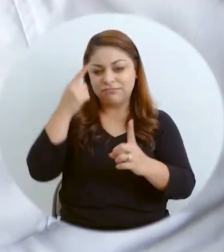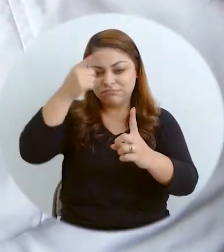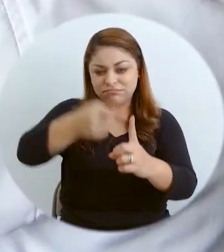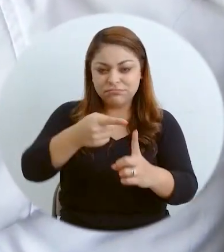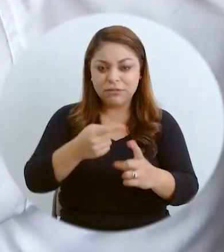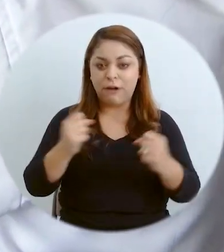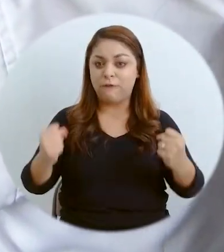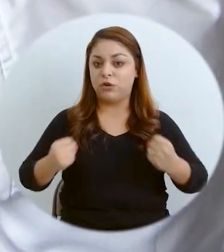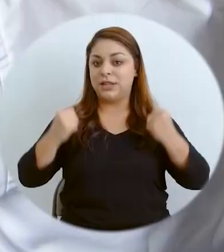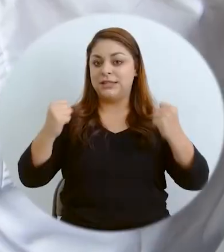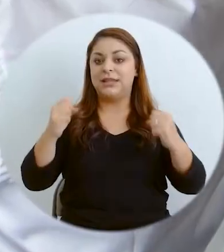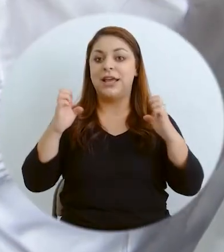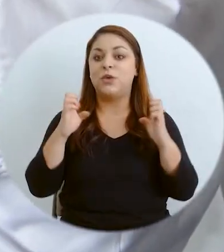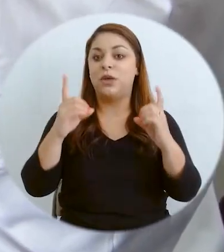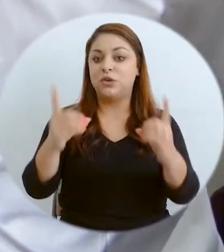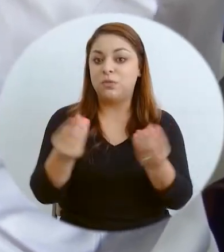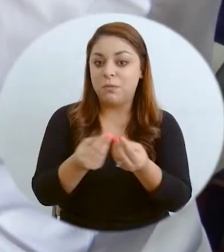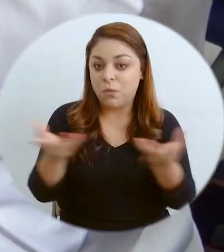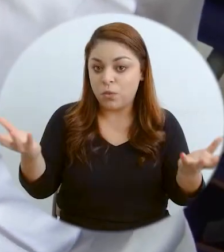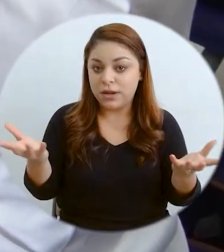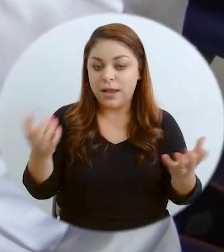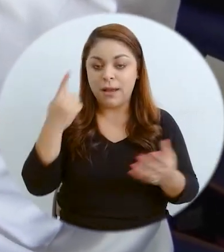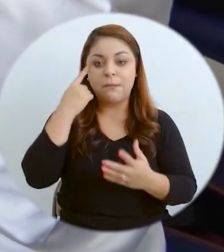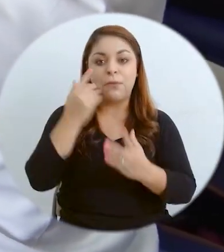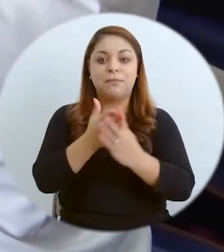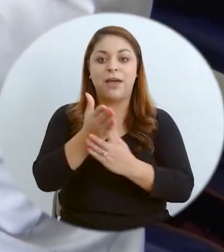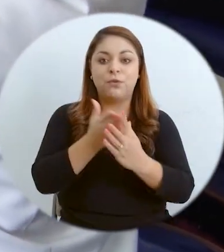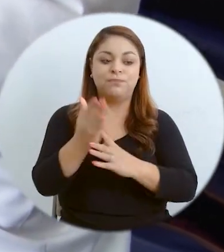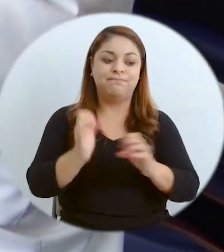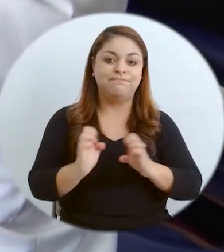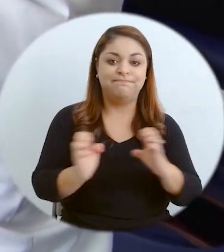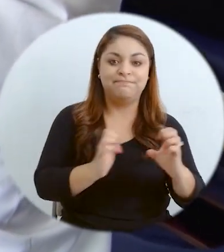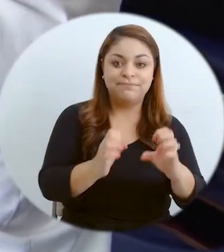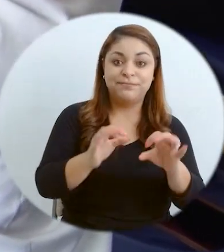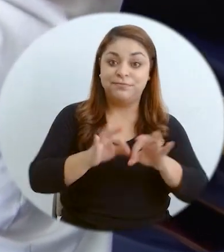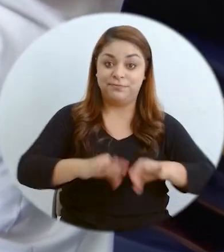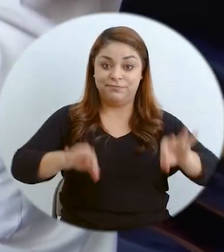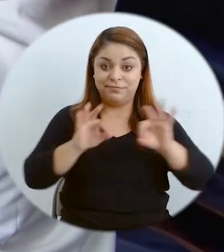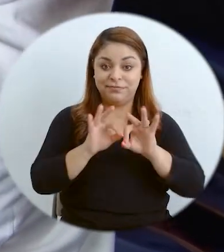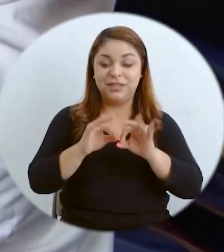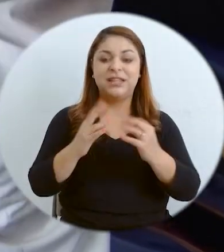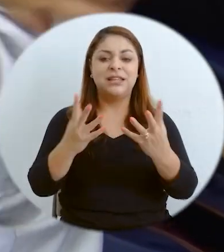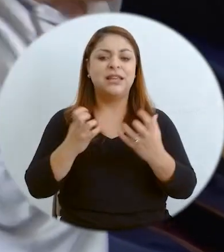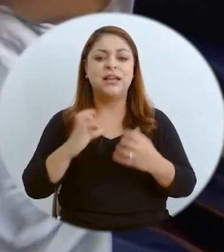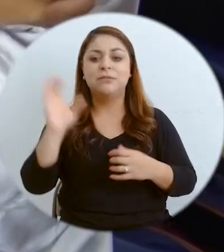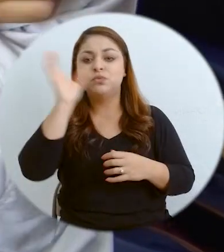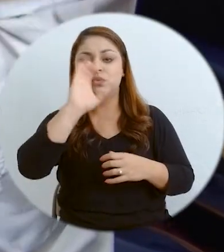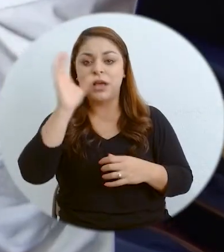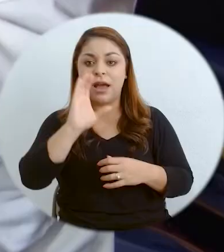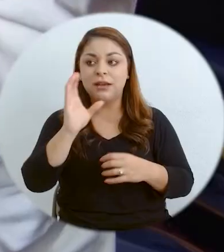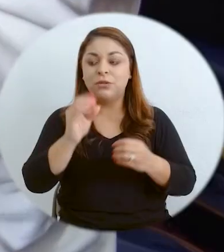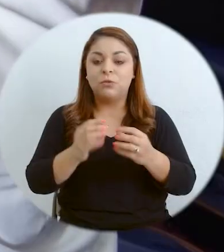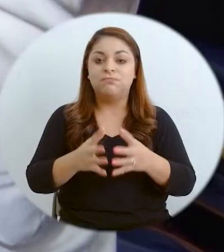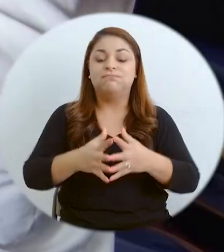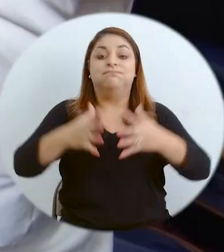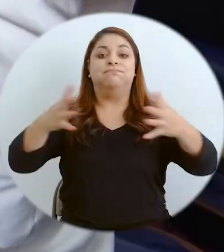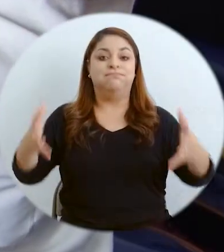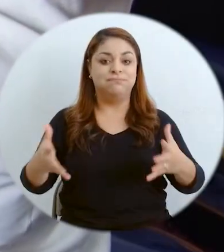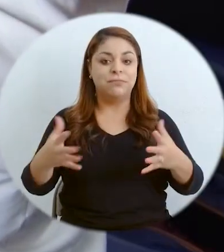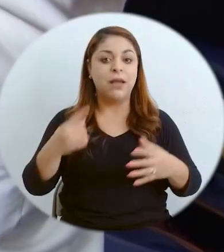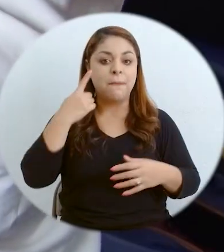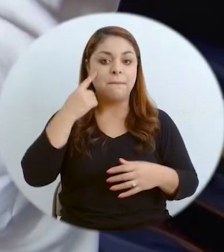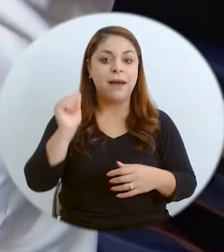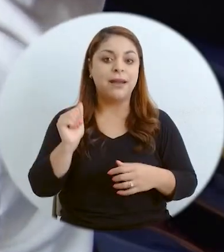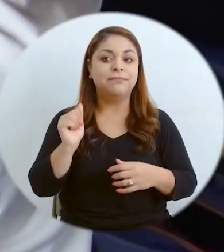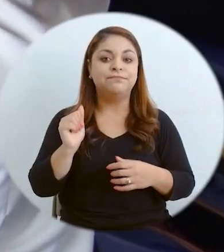fortalecer a la educación pública por medio de estrategias importantes, y lo que se trata es de buscar de implementarlos